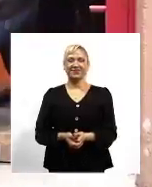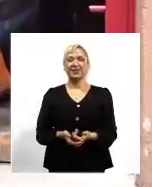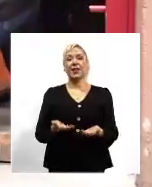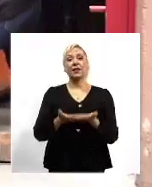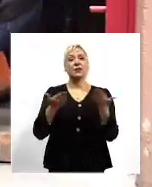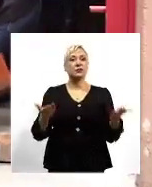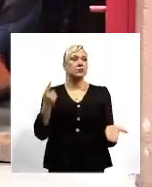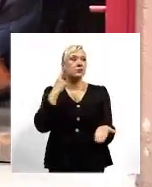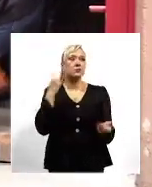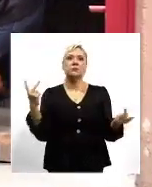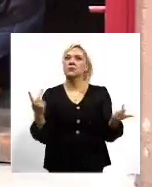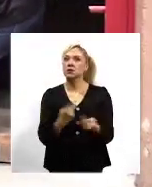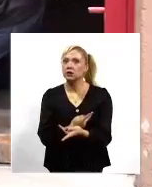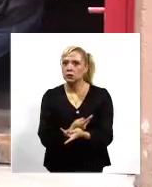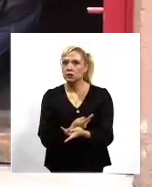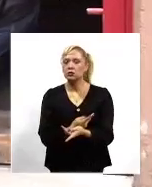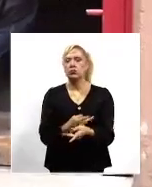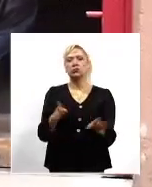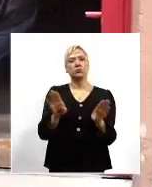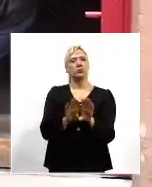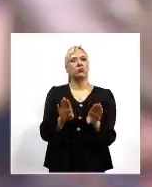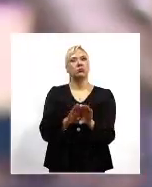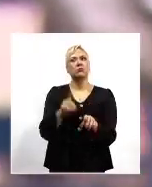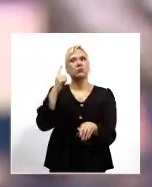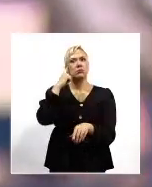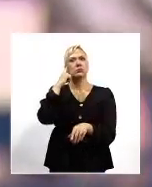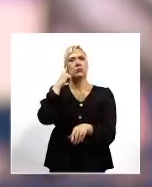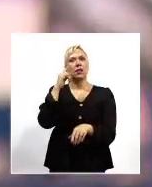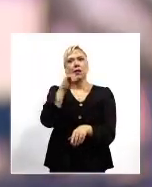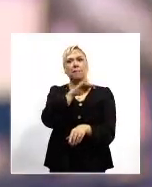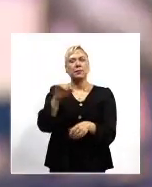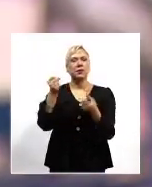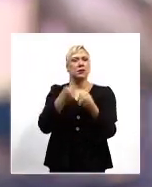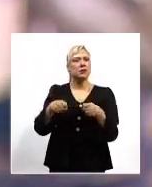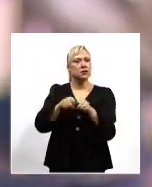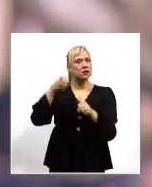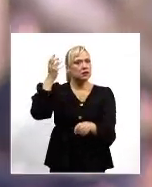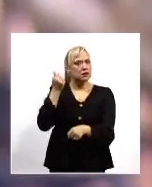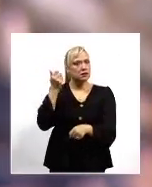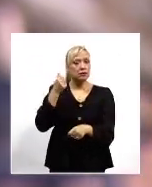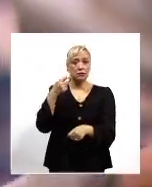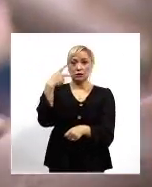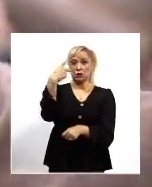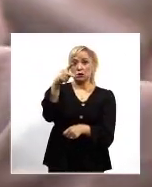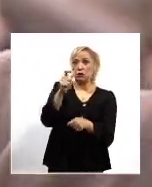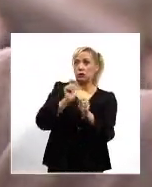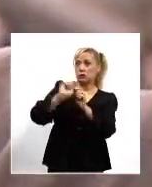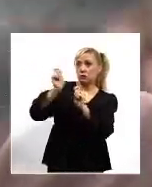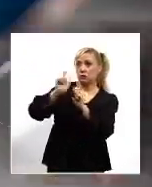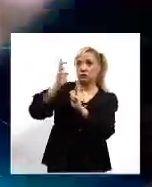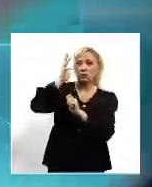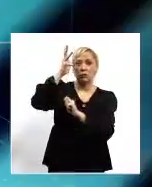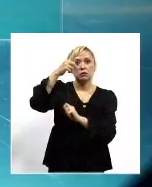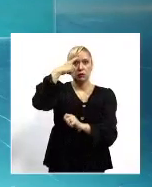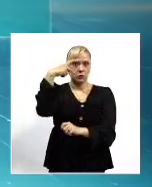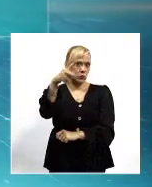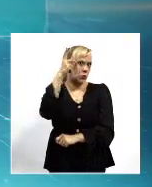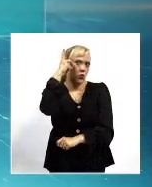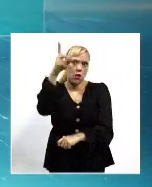Al regresar, las aportaciones de seguridad social son propiedad del trabajador.